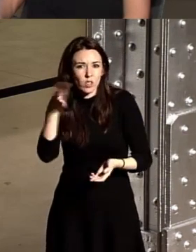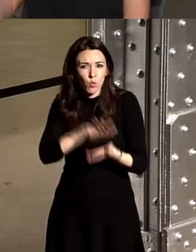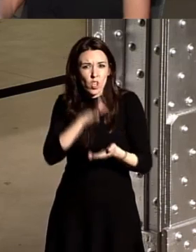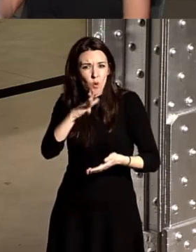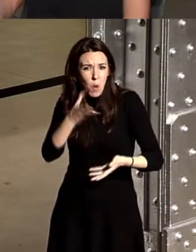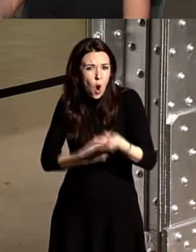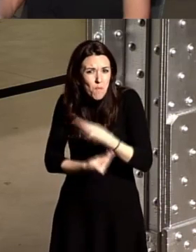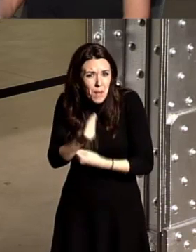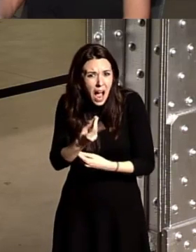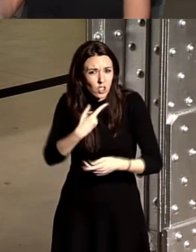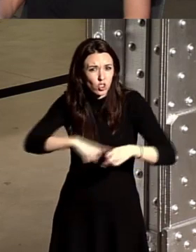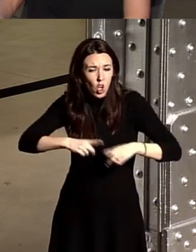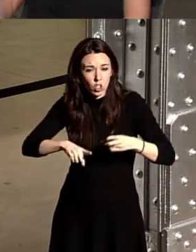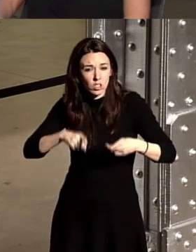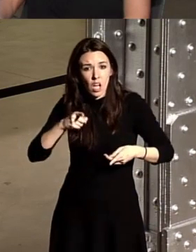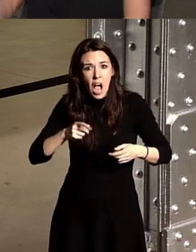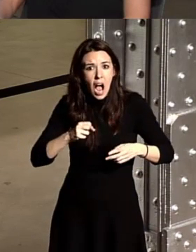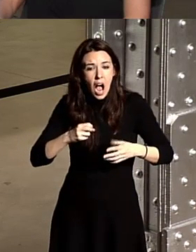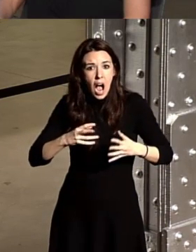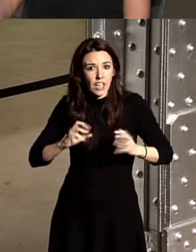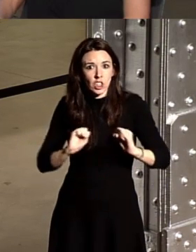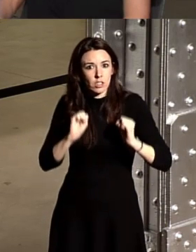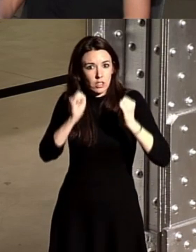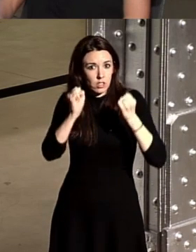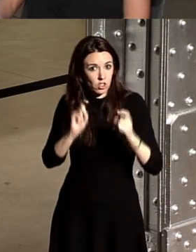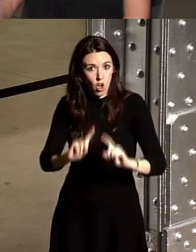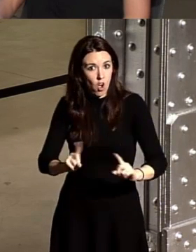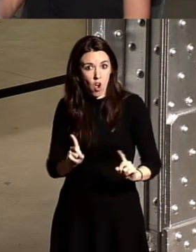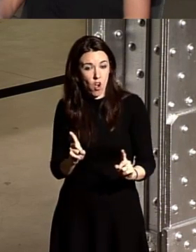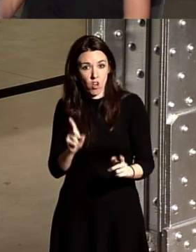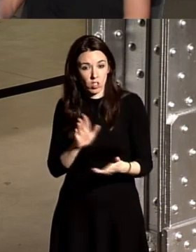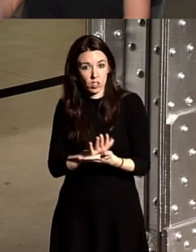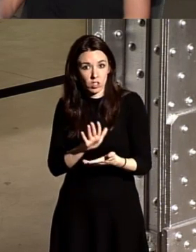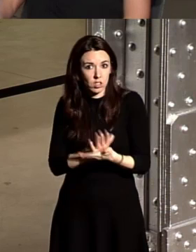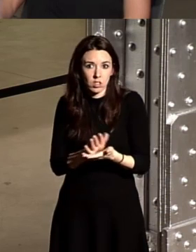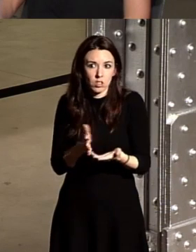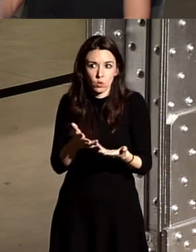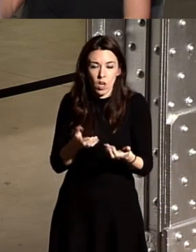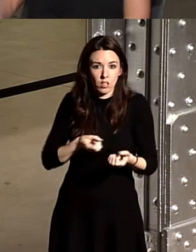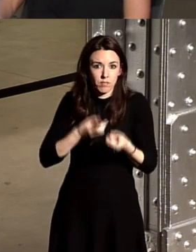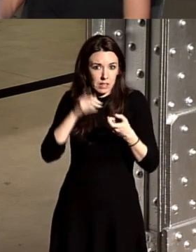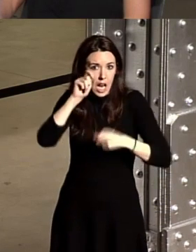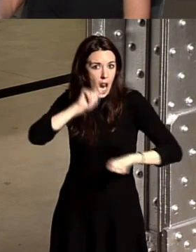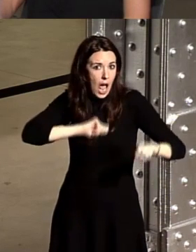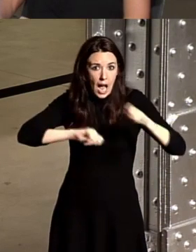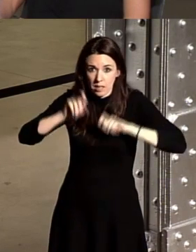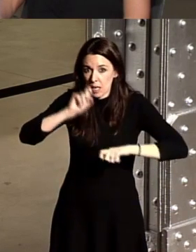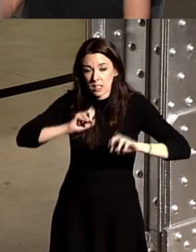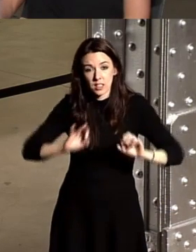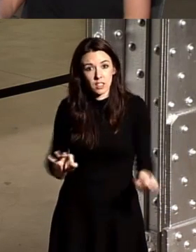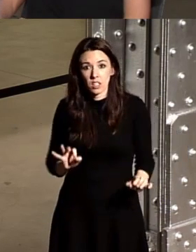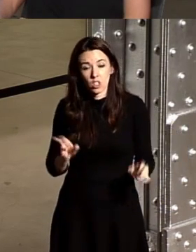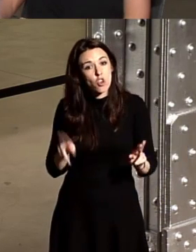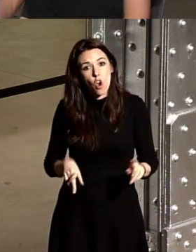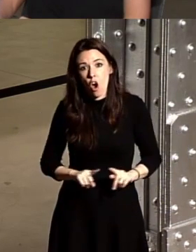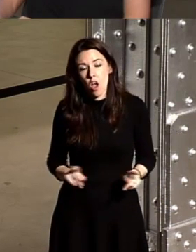todo, y ahí no me sube la adrenalina, me salen las lágrimas. Entonces, como no es